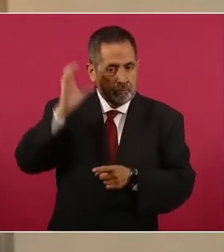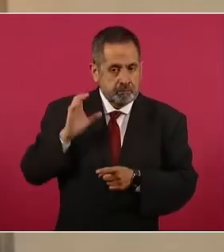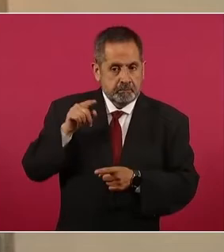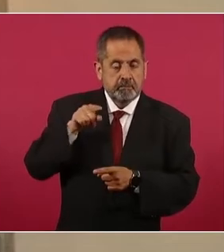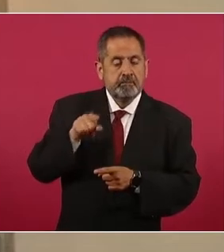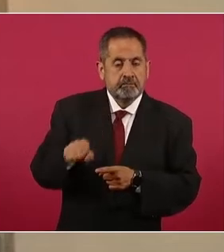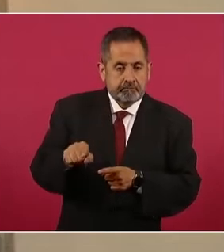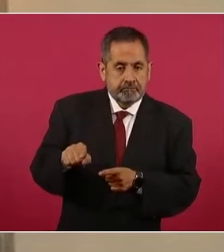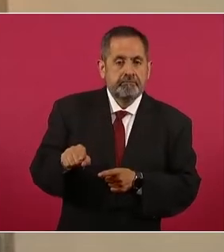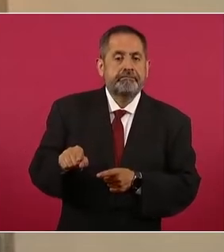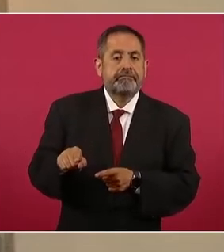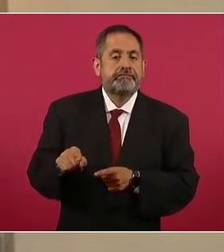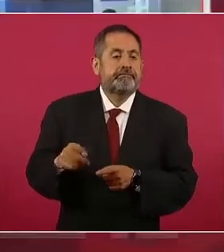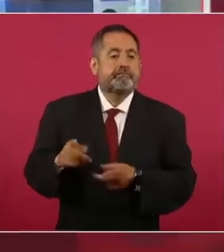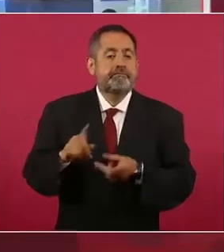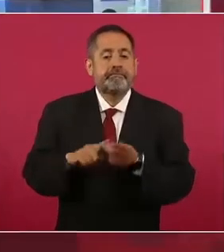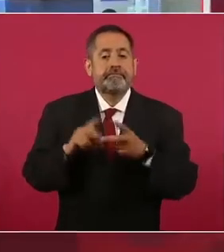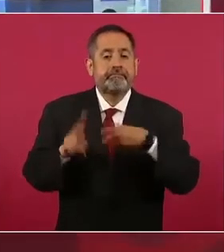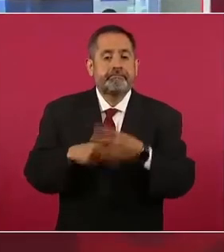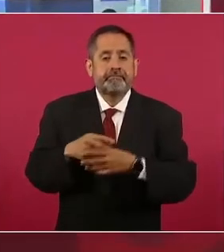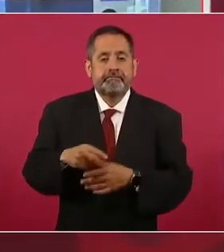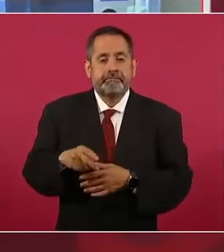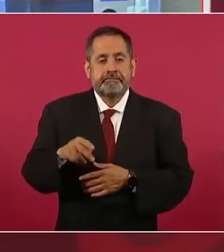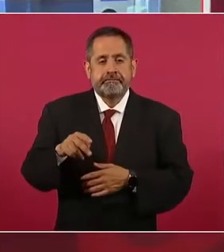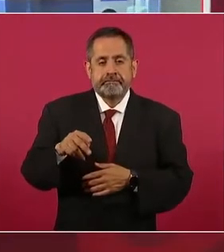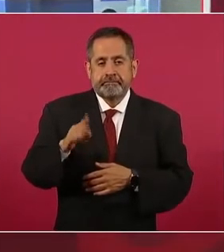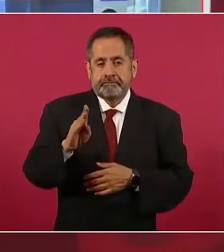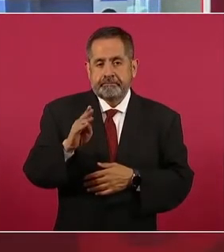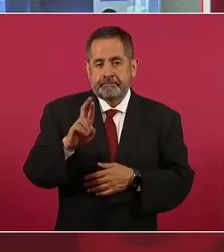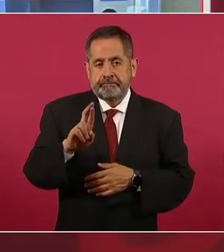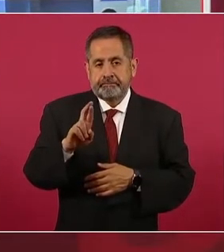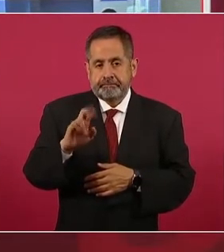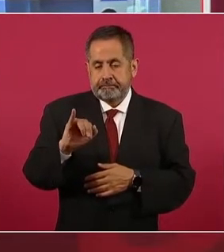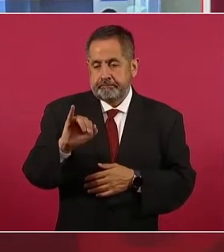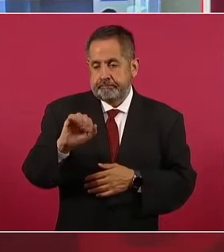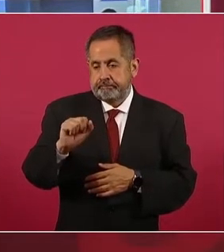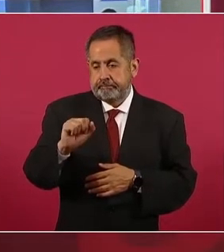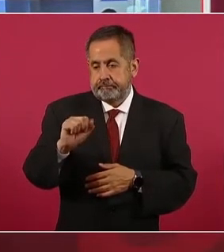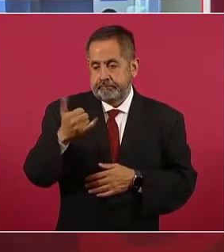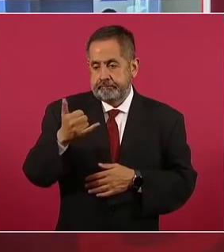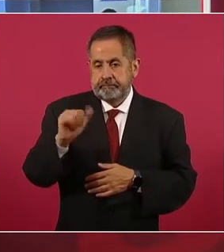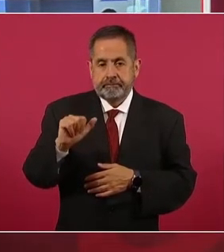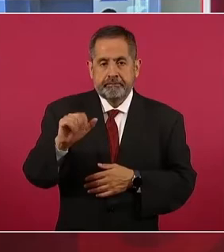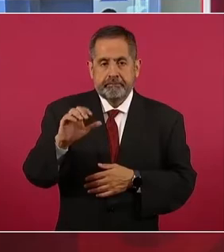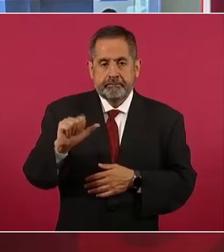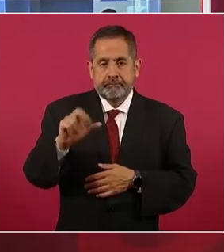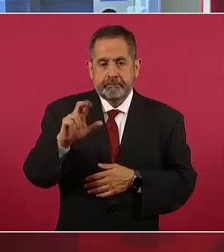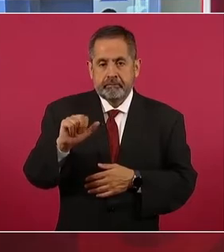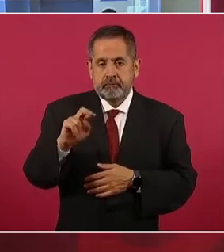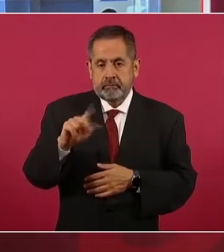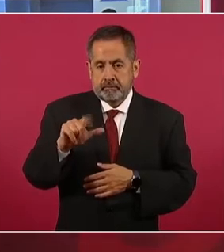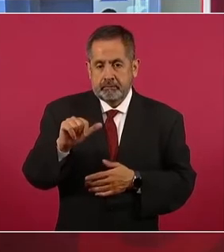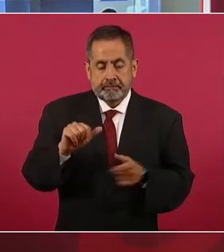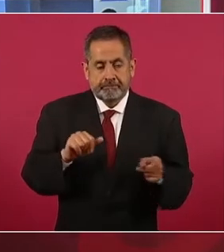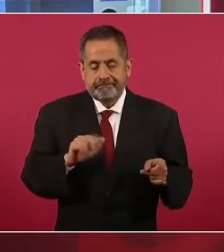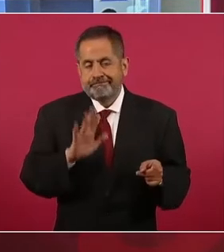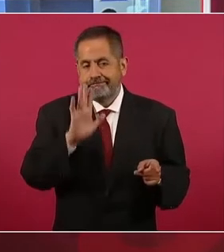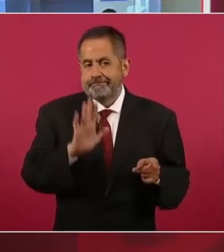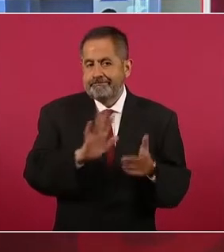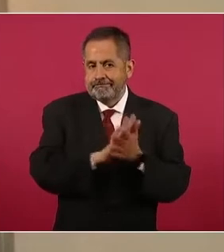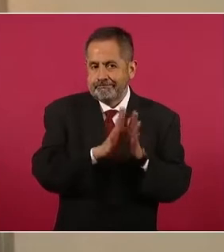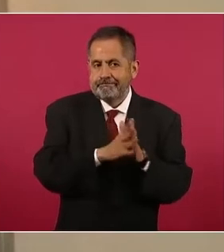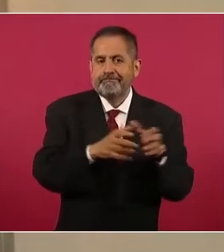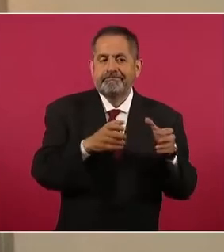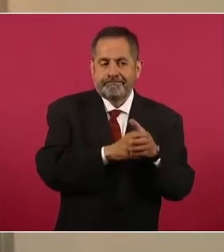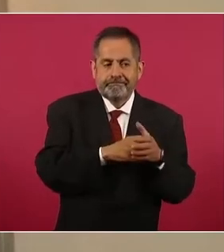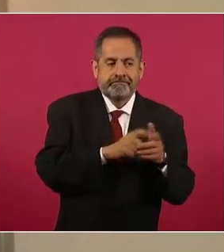presentó Bricia Carolina N., quien está presuntamente implicada en los hechos que derivaron en la